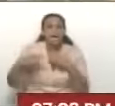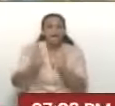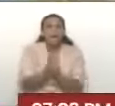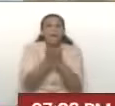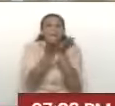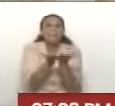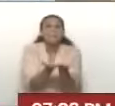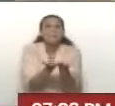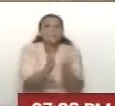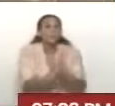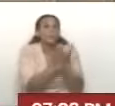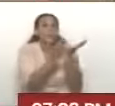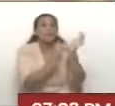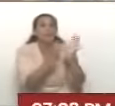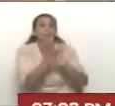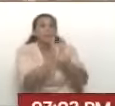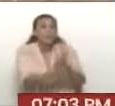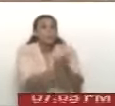bíblico.